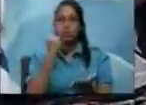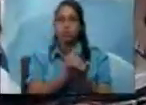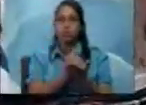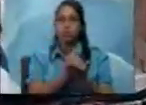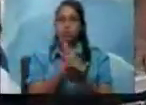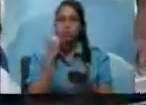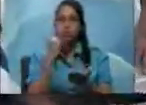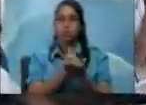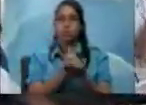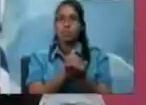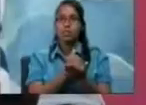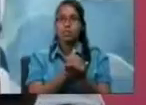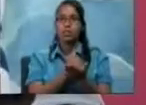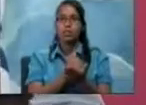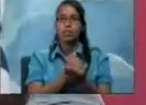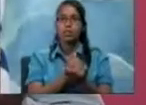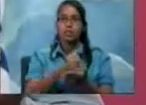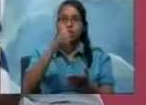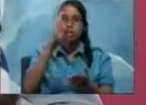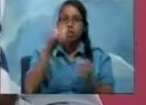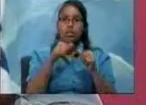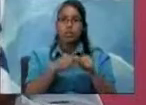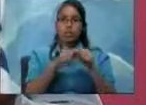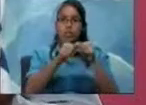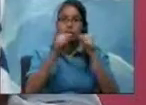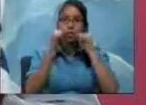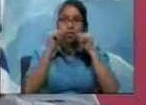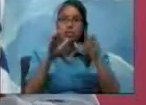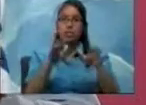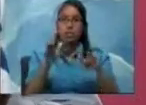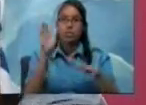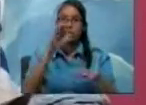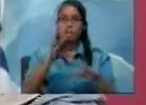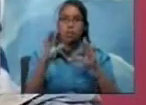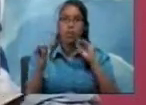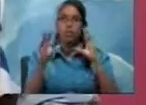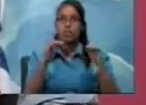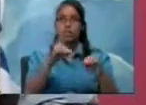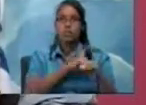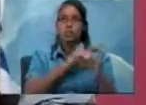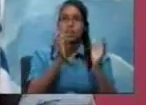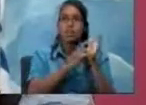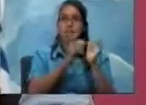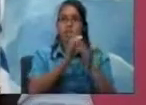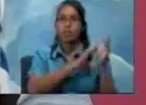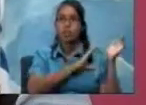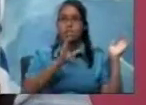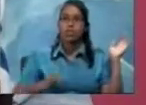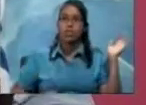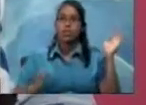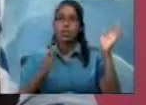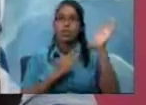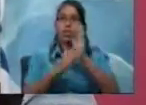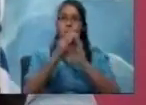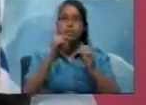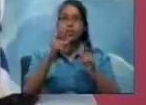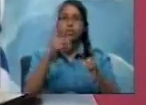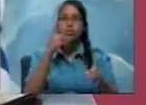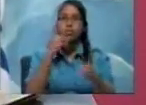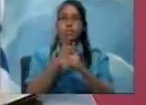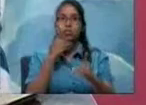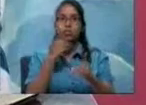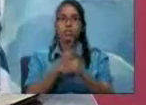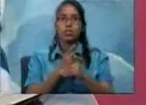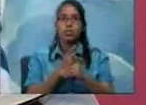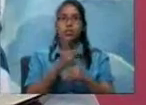Gloria bueno que Dios nos continúe bendiciendo estamos hablando de que Jesús se le aparece a sus discípulos eh voy a